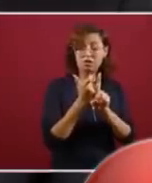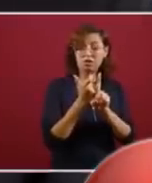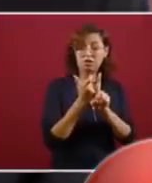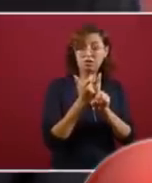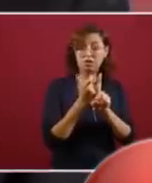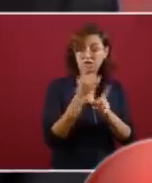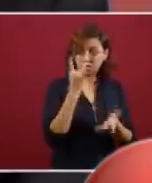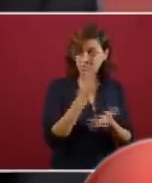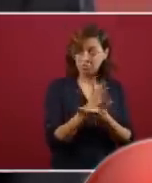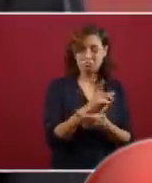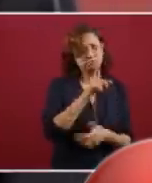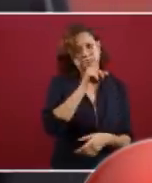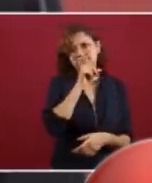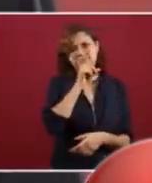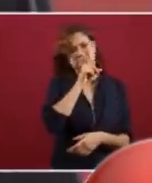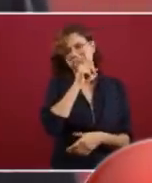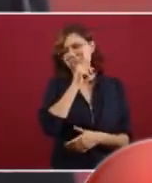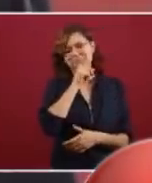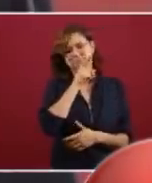el legislador,